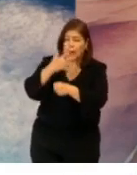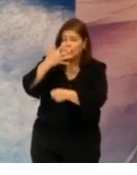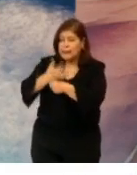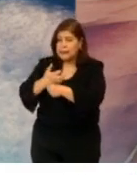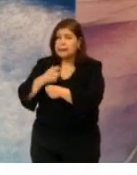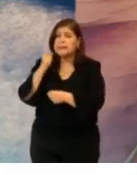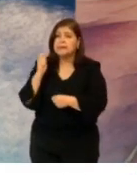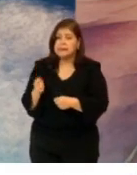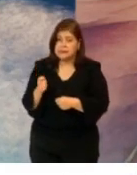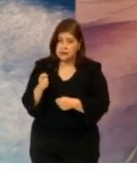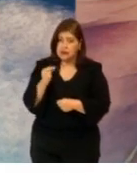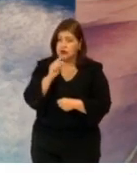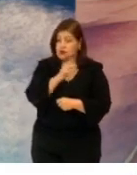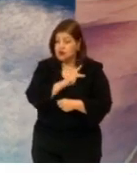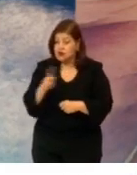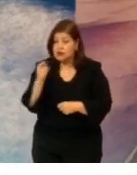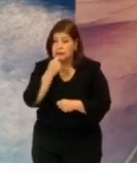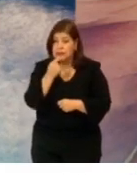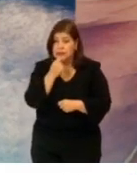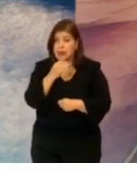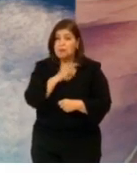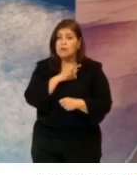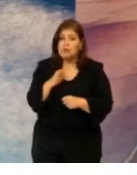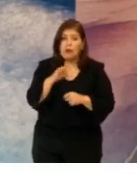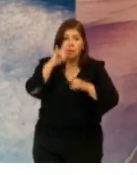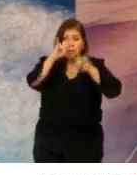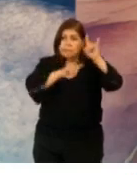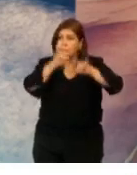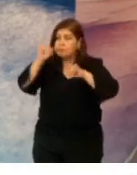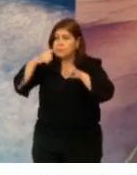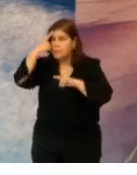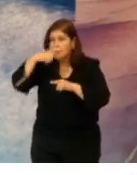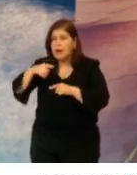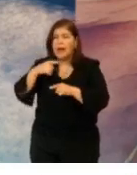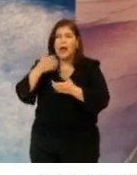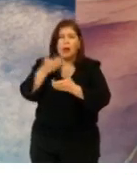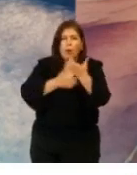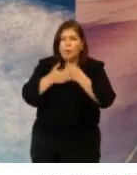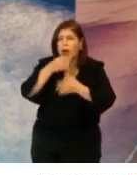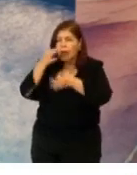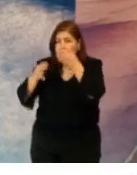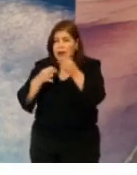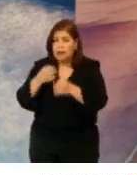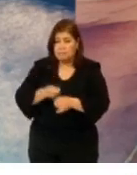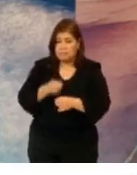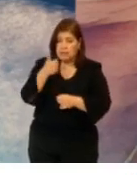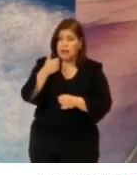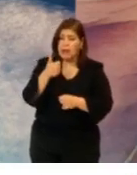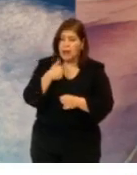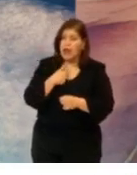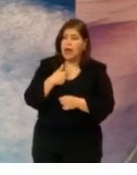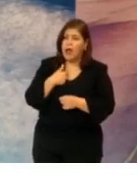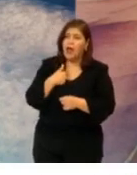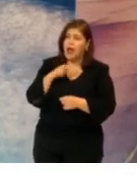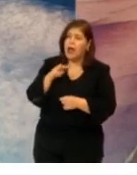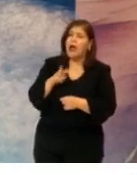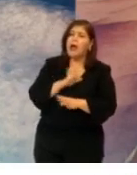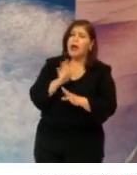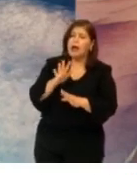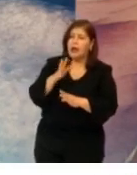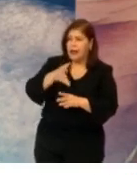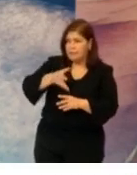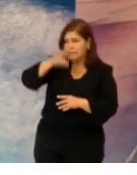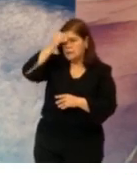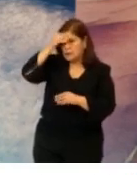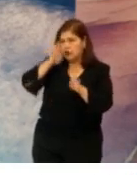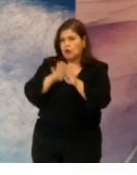primaria, todos los niños tienen que hacer una propaganda para la escuela. Una vez que usted hace la primera, aprende cómo funciona el mecanismo